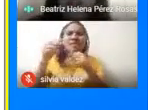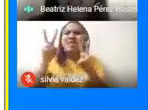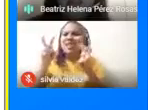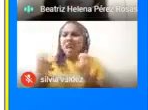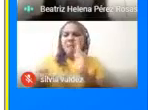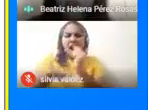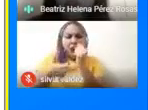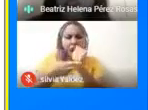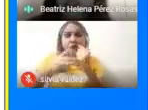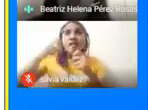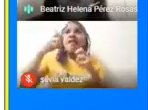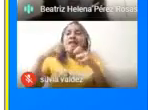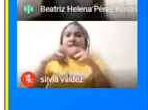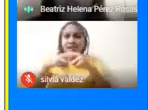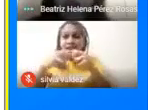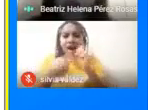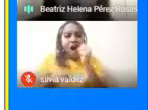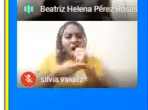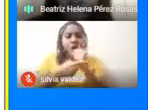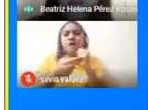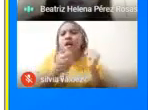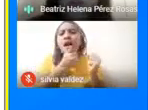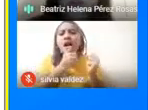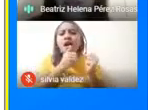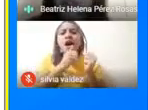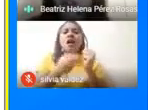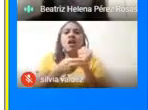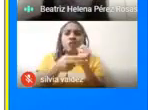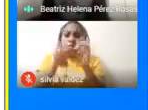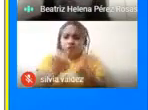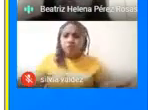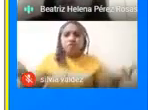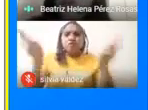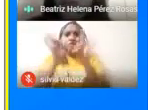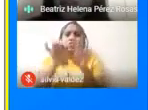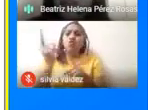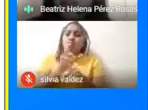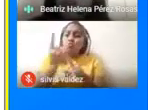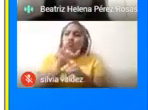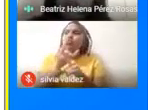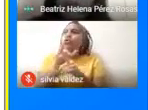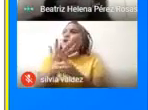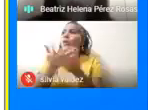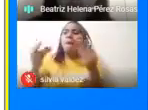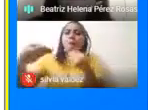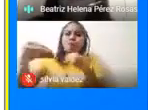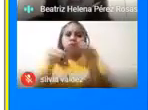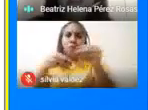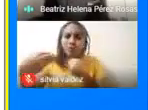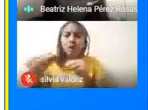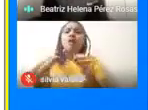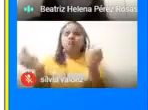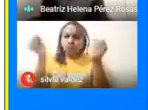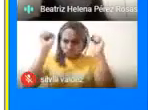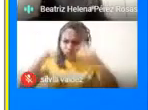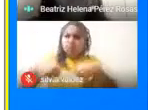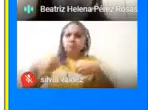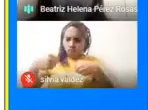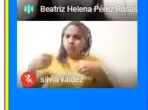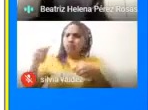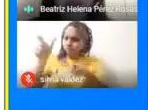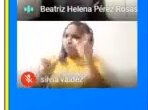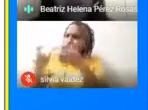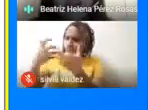ahorros energéticos, ahorros de agua, con ahorros importantes en el uso y el consumo de plásticos. Podemos hacer que nuestra industria también